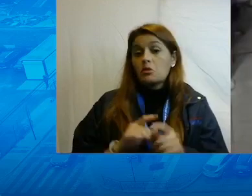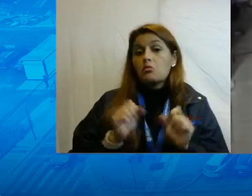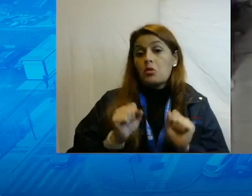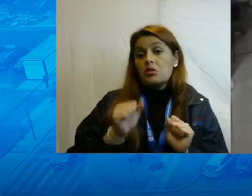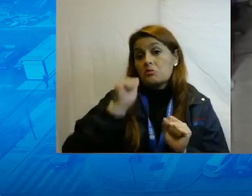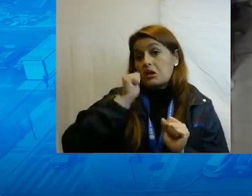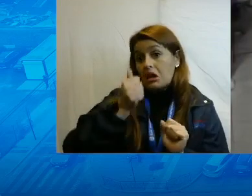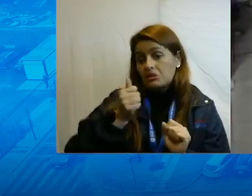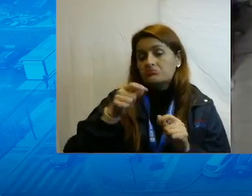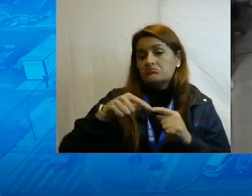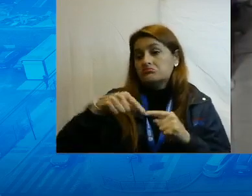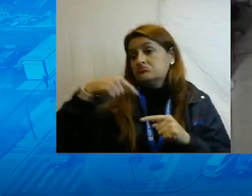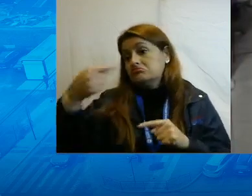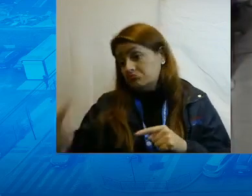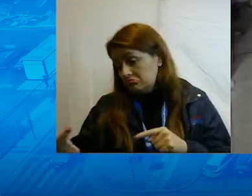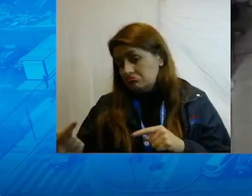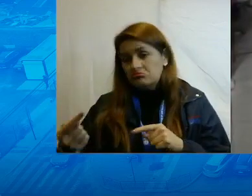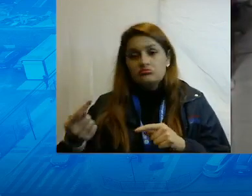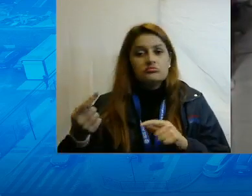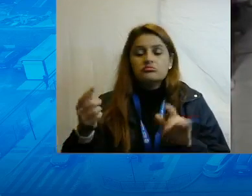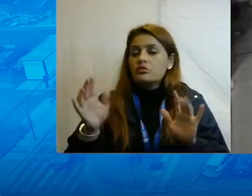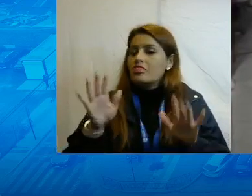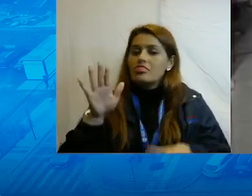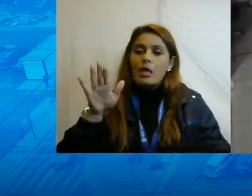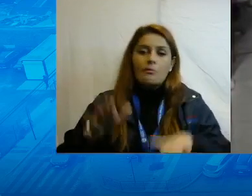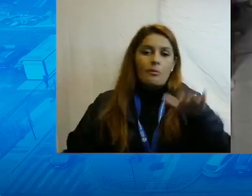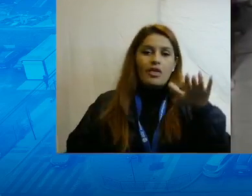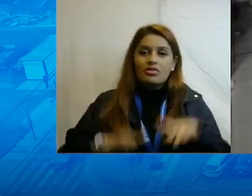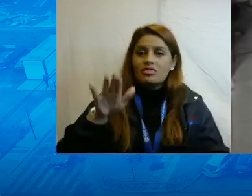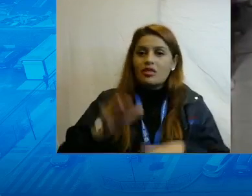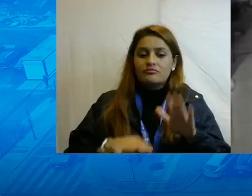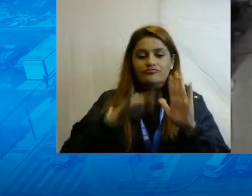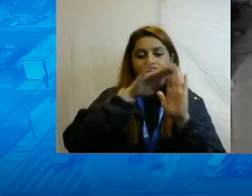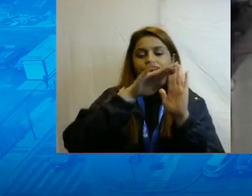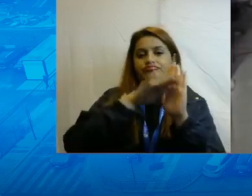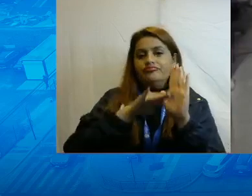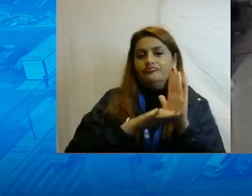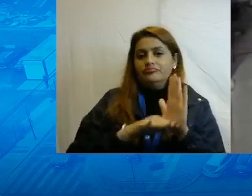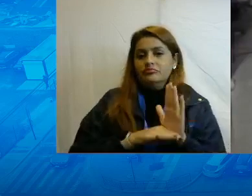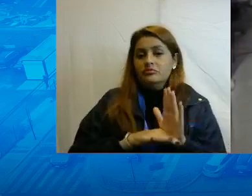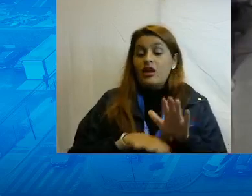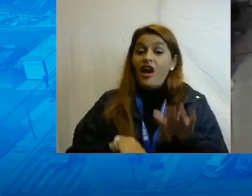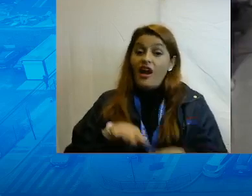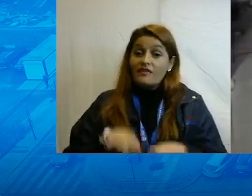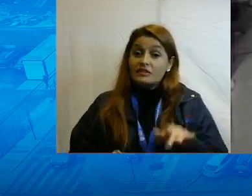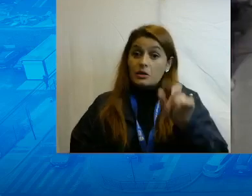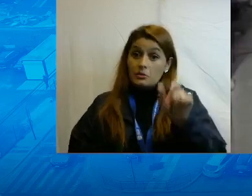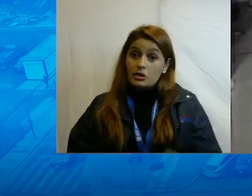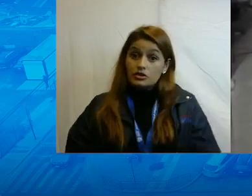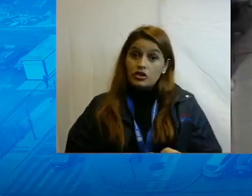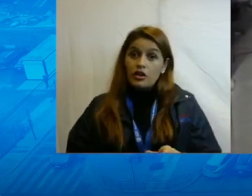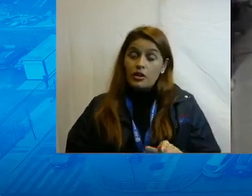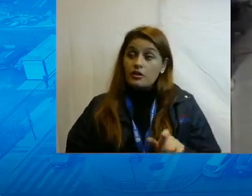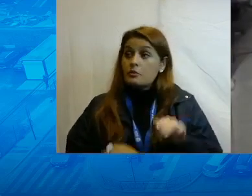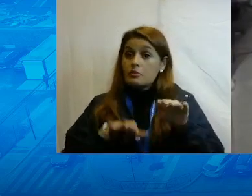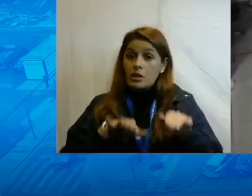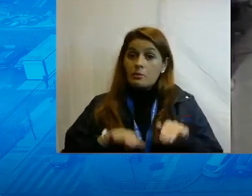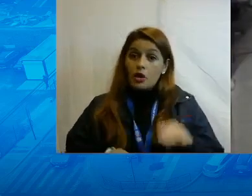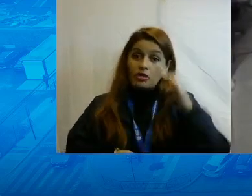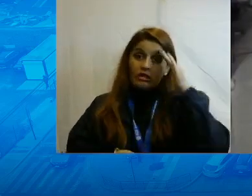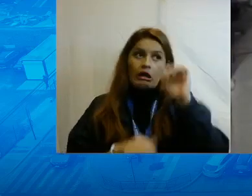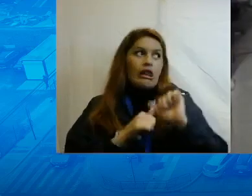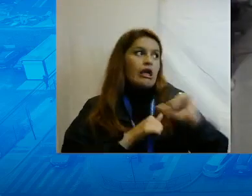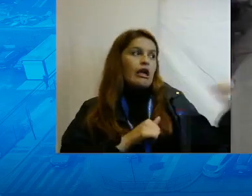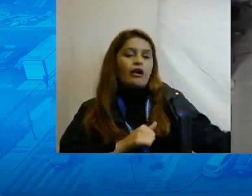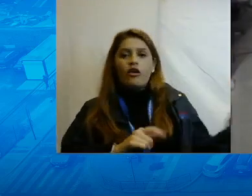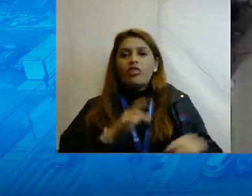horas disponibles en el mismo día, se agenda el mismo día, dependiendo de la disponibilidad de la persona de llevar, porque a veces nos solicitan el mismo día, pero la persona es de Chiñihue y